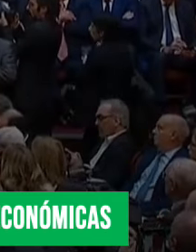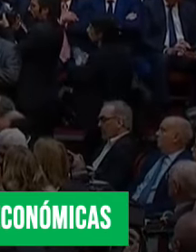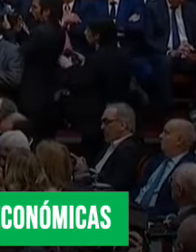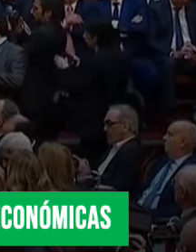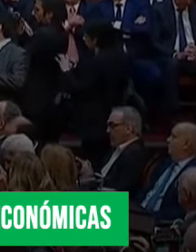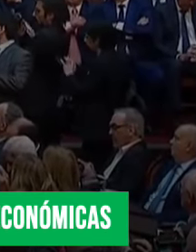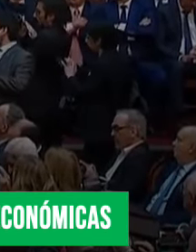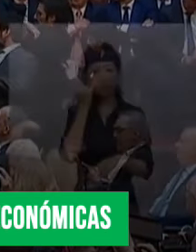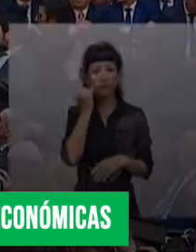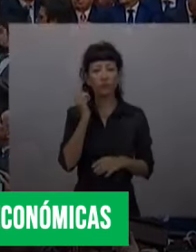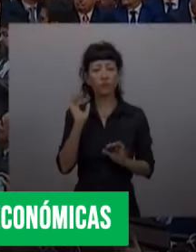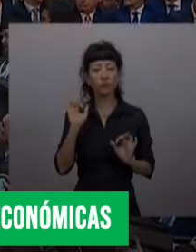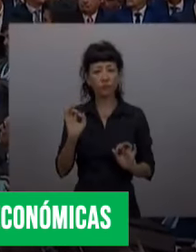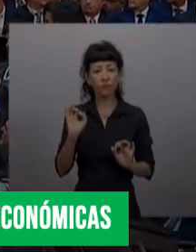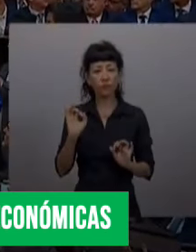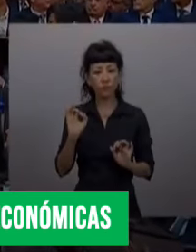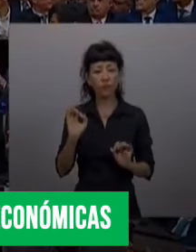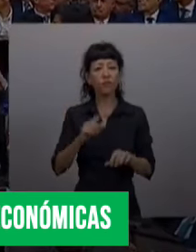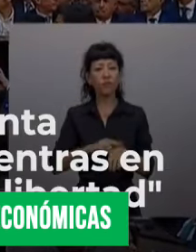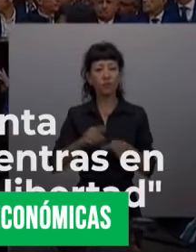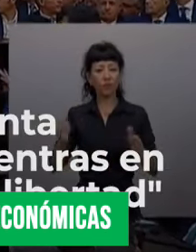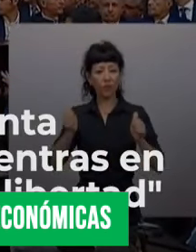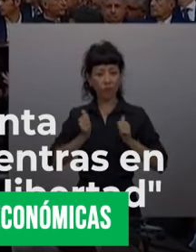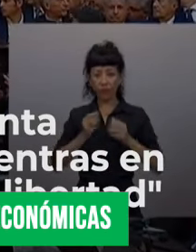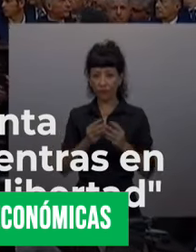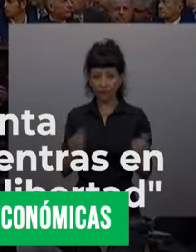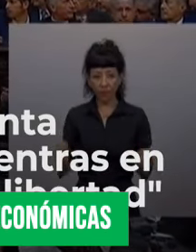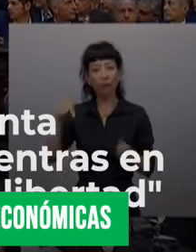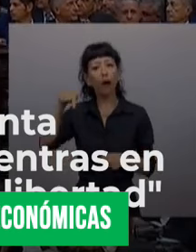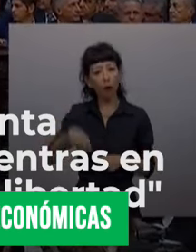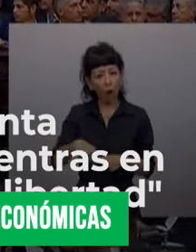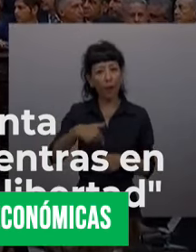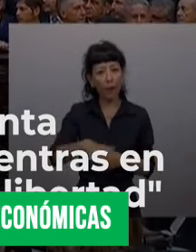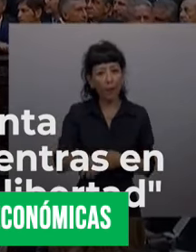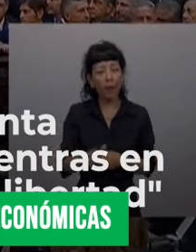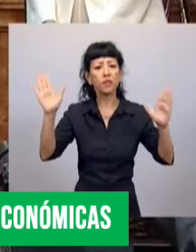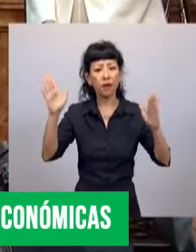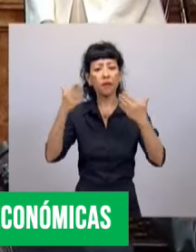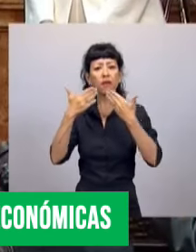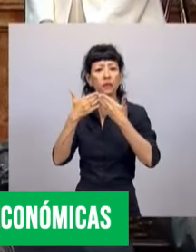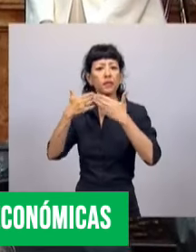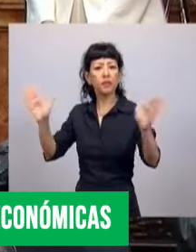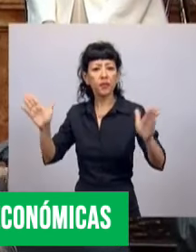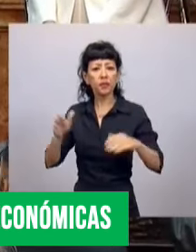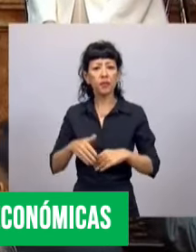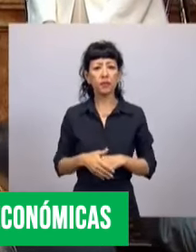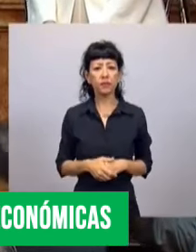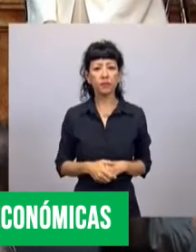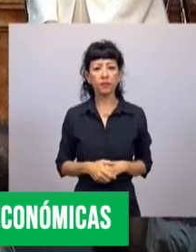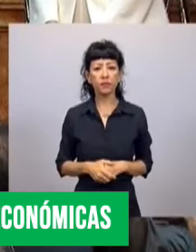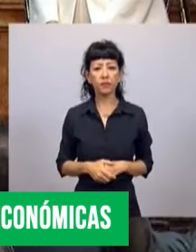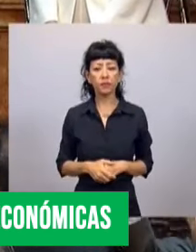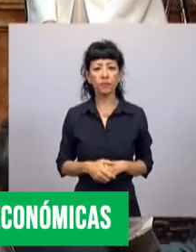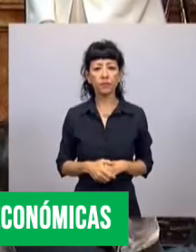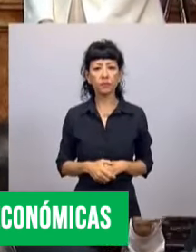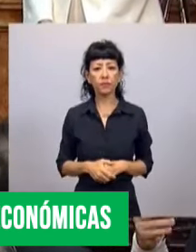una coherencia específica sobre qué se va a hacer respecto de la suba de ahora de diciembre de precios, sino que al